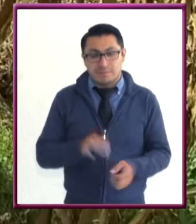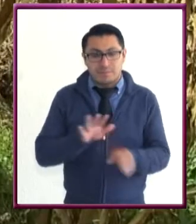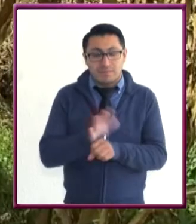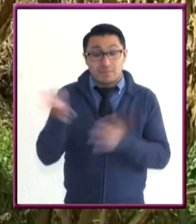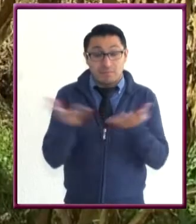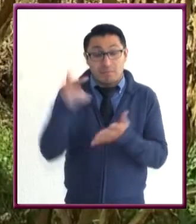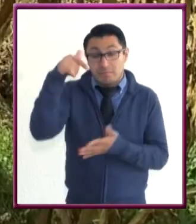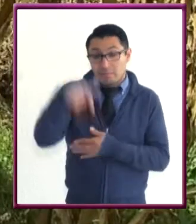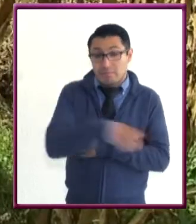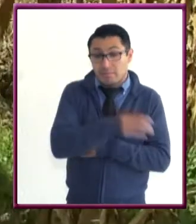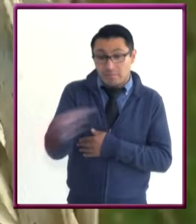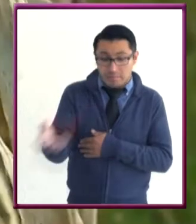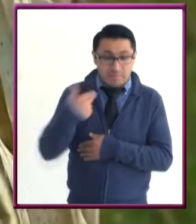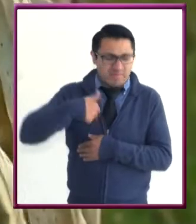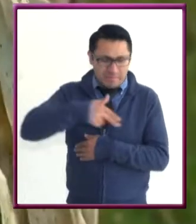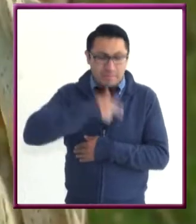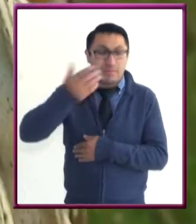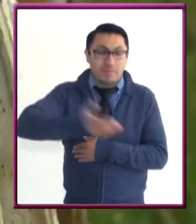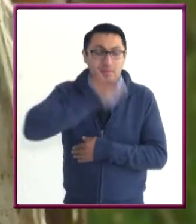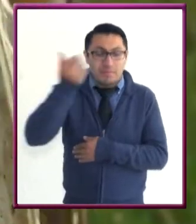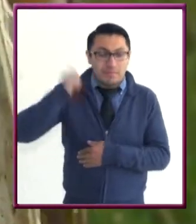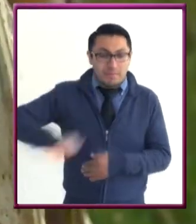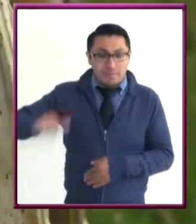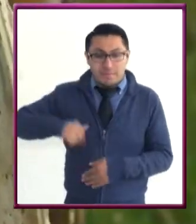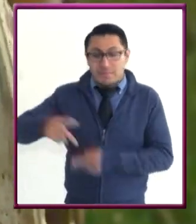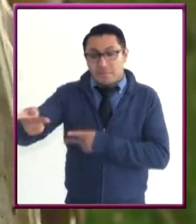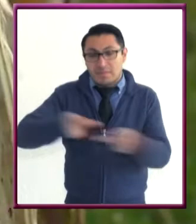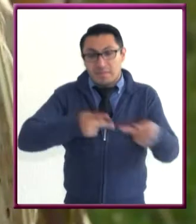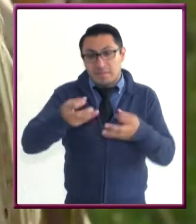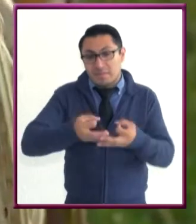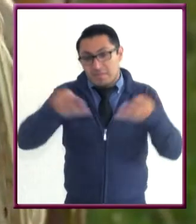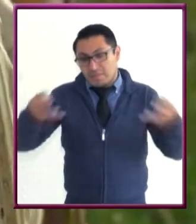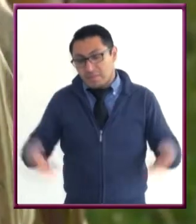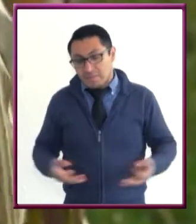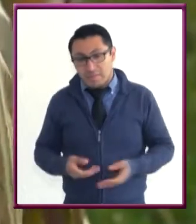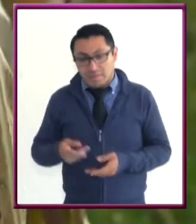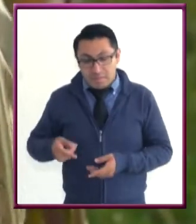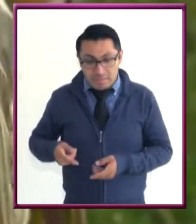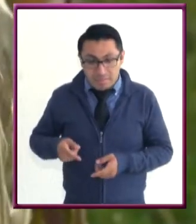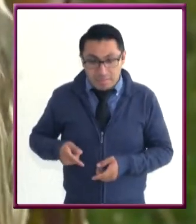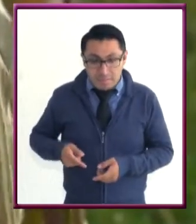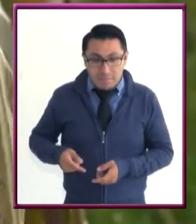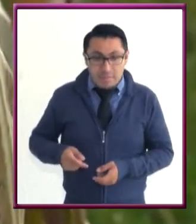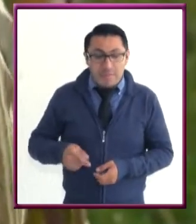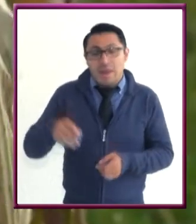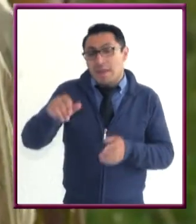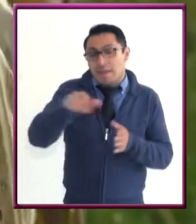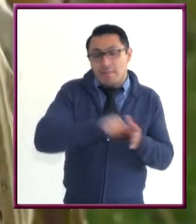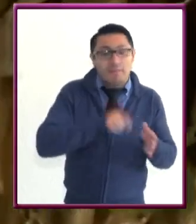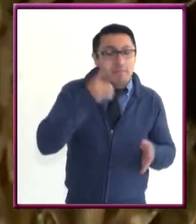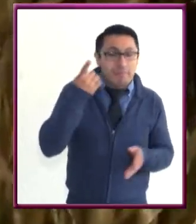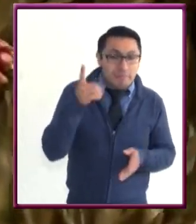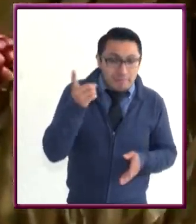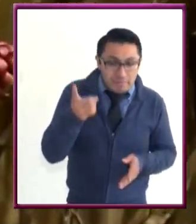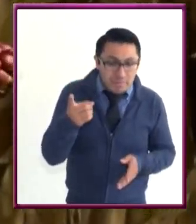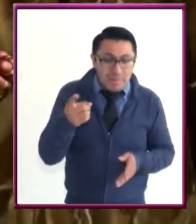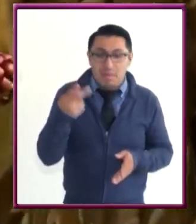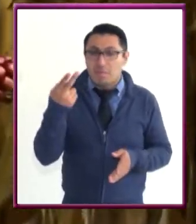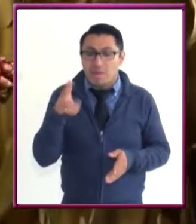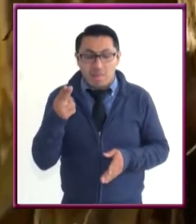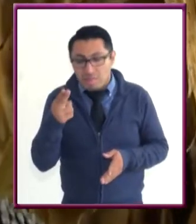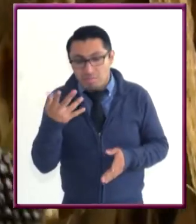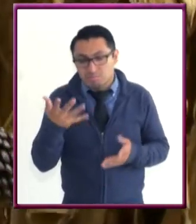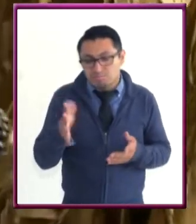Lo que hacemos aquí de forma tradicional pues es que preparamos la tierra a través del barbecho en los meses de diciembre, a finales